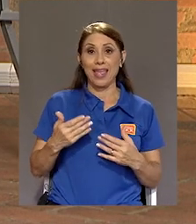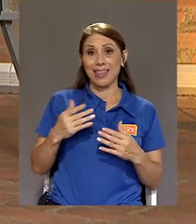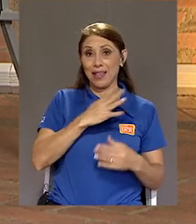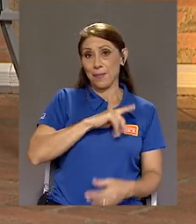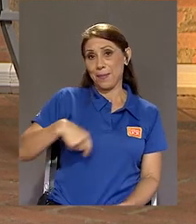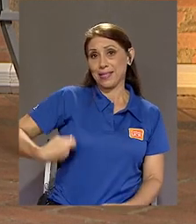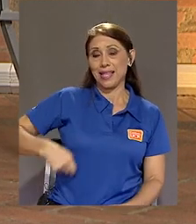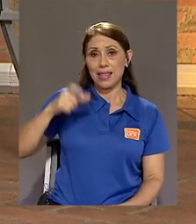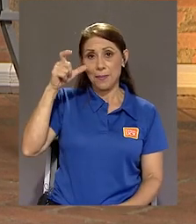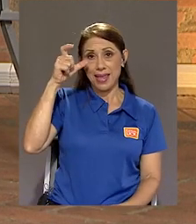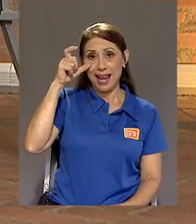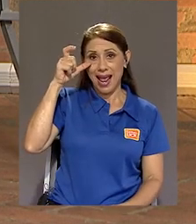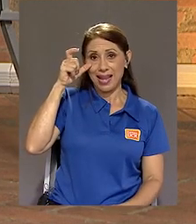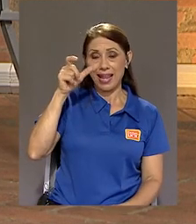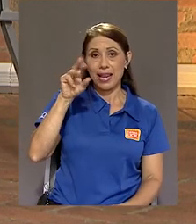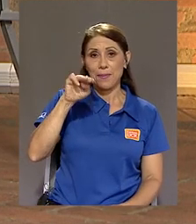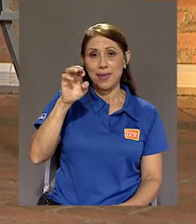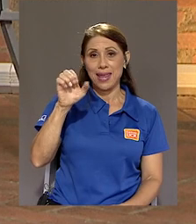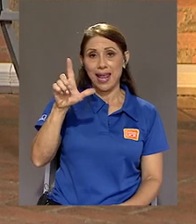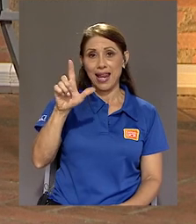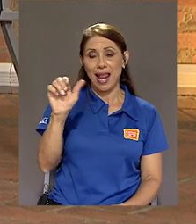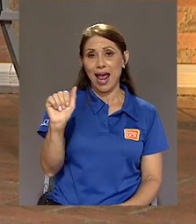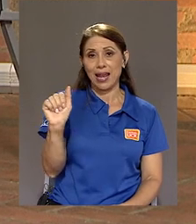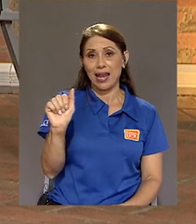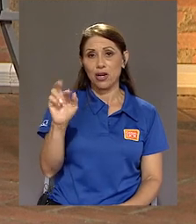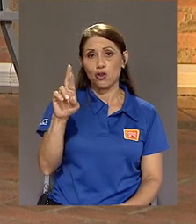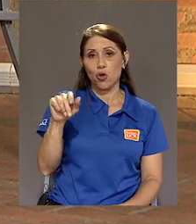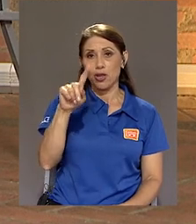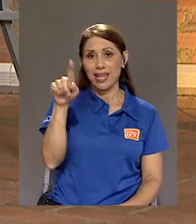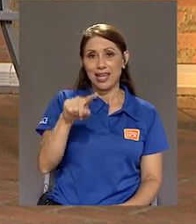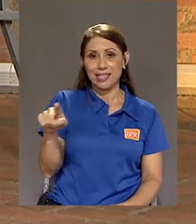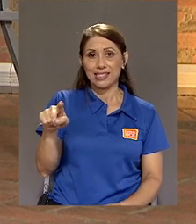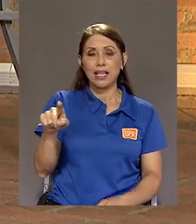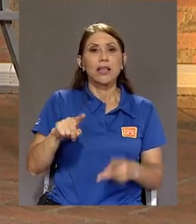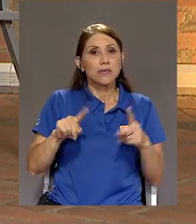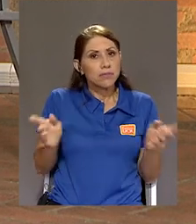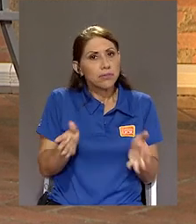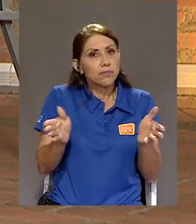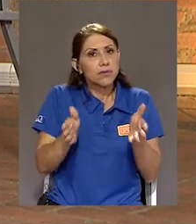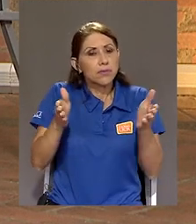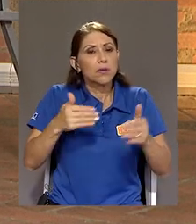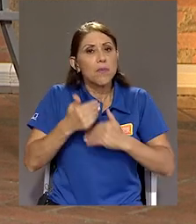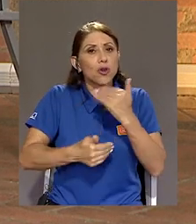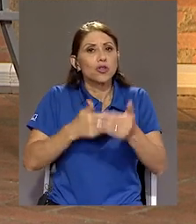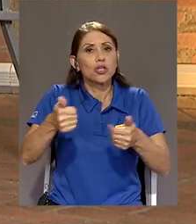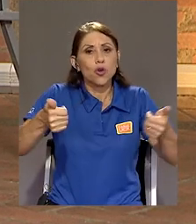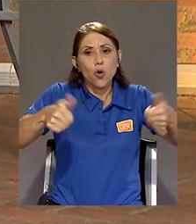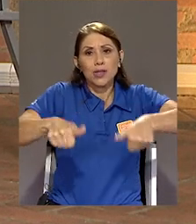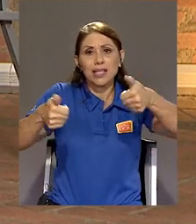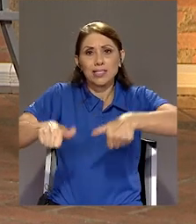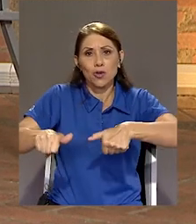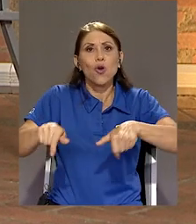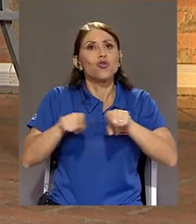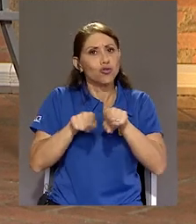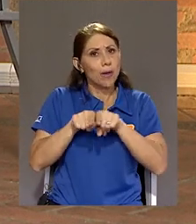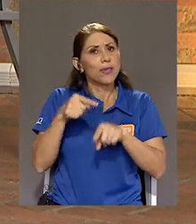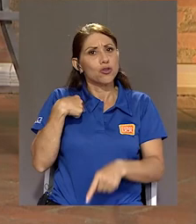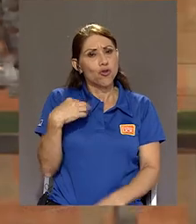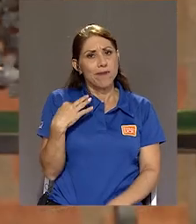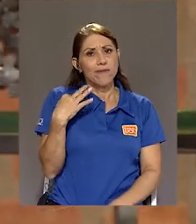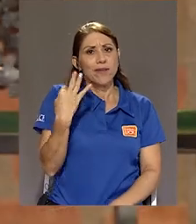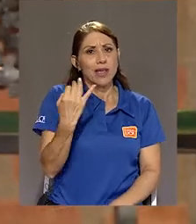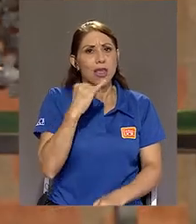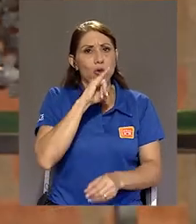Miguel Ángel Rodríguez, se impulsó el proceso de concertación, que yo estuve también invitado a formar parte de la Junta Directiva. Ese proceso